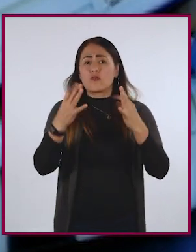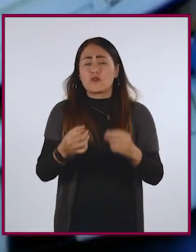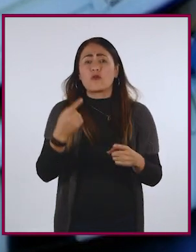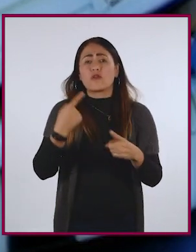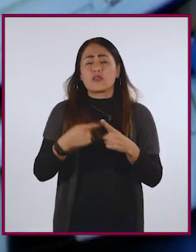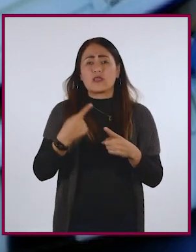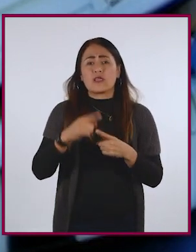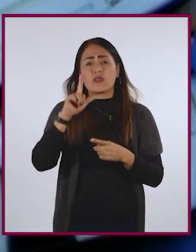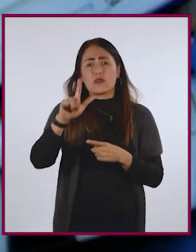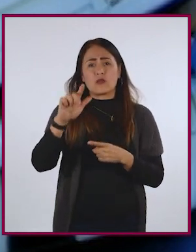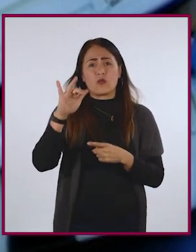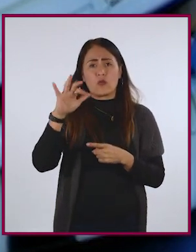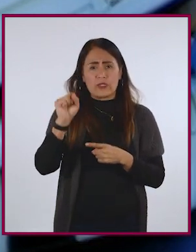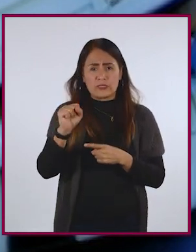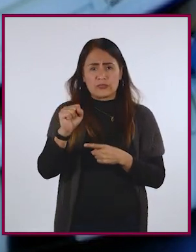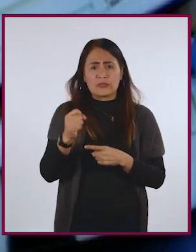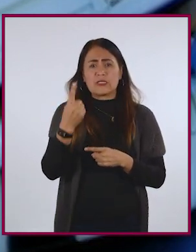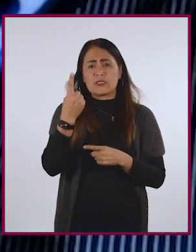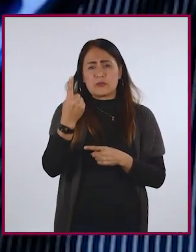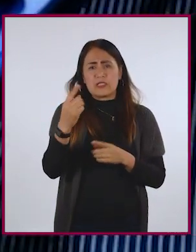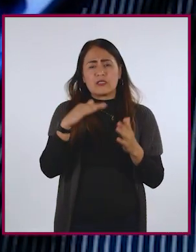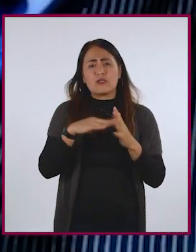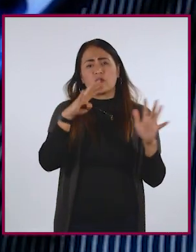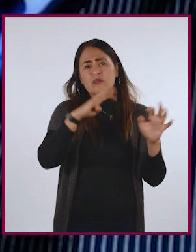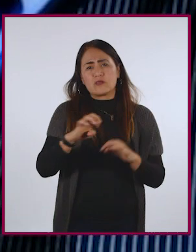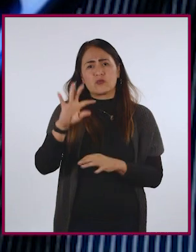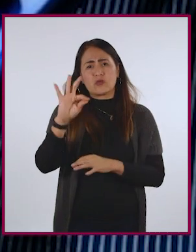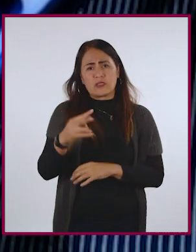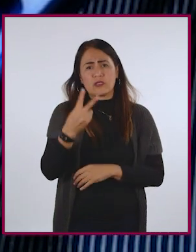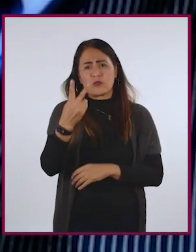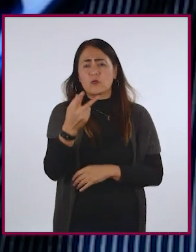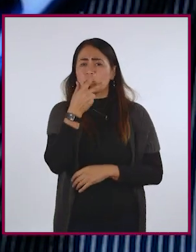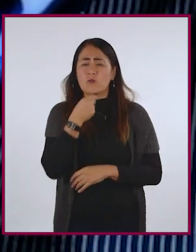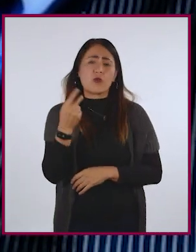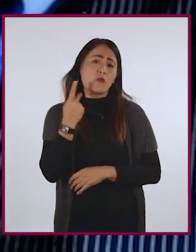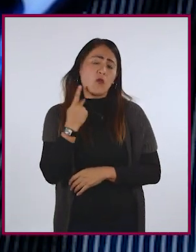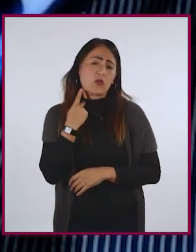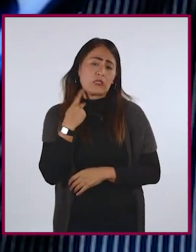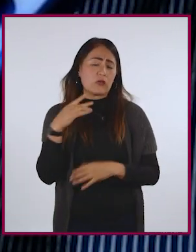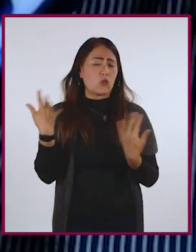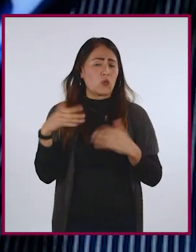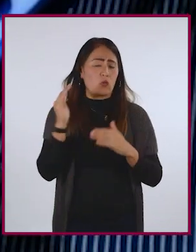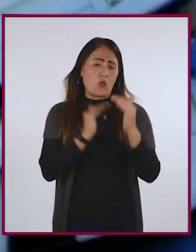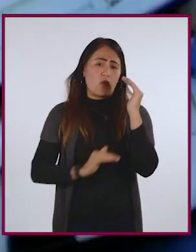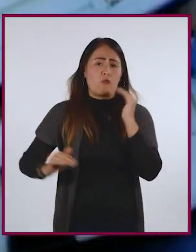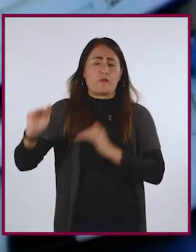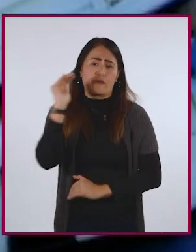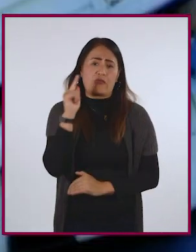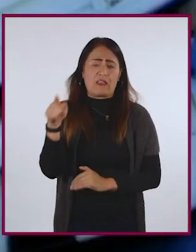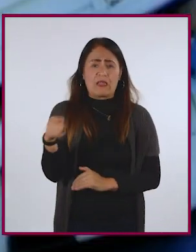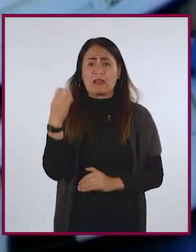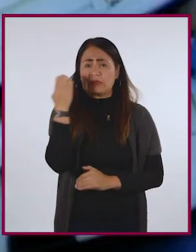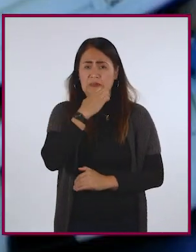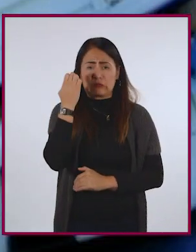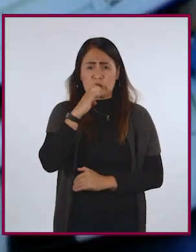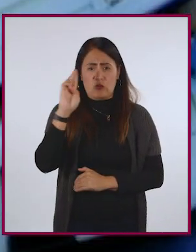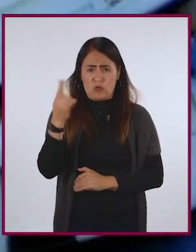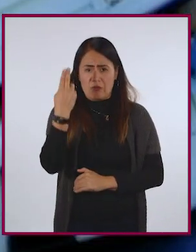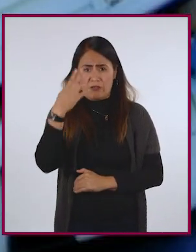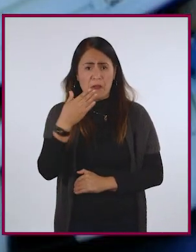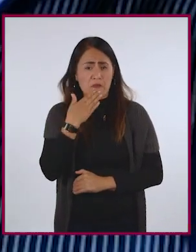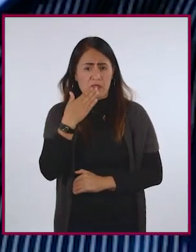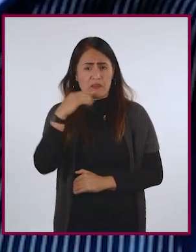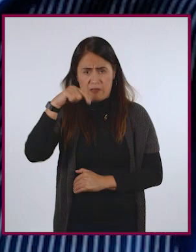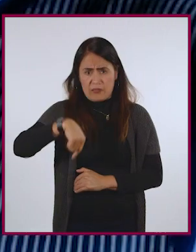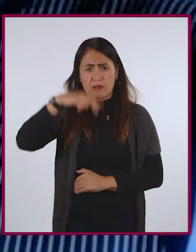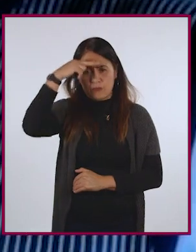Erro en 1942, un político y un personaje muy importante en la vida académica